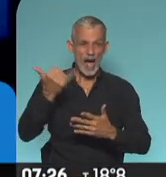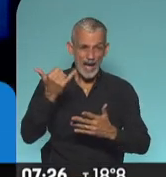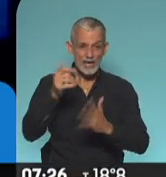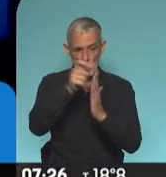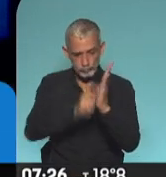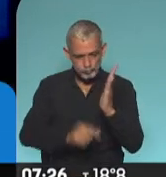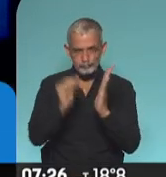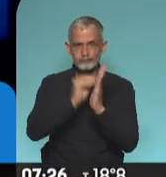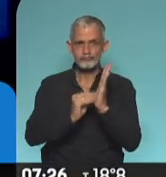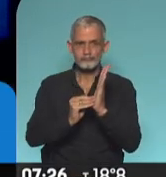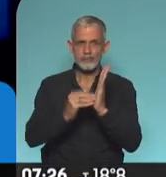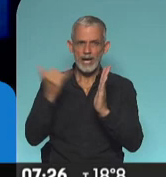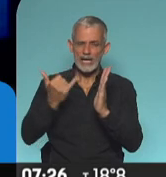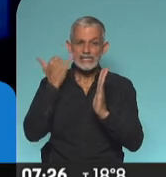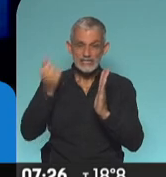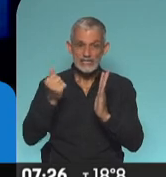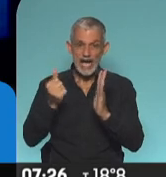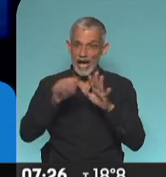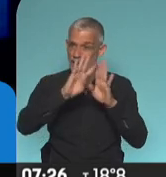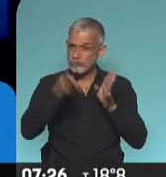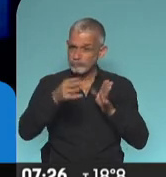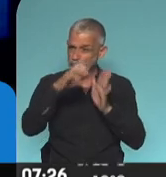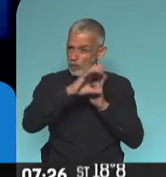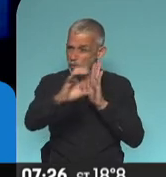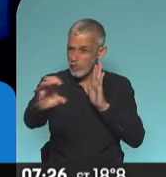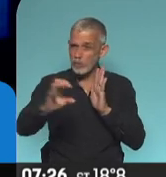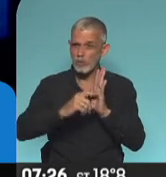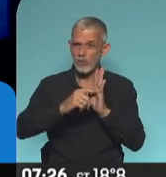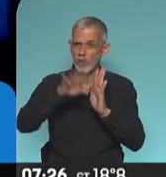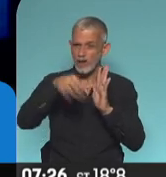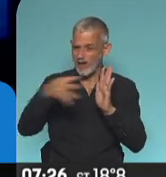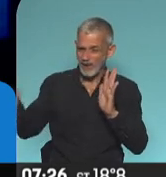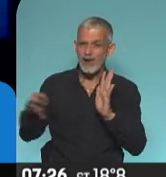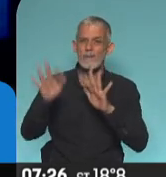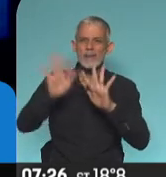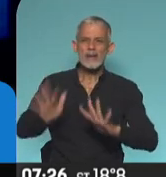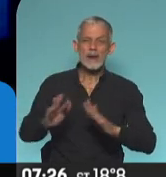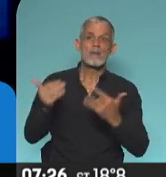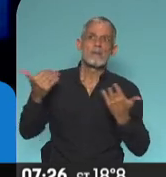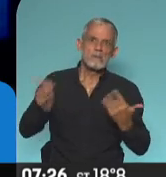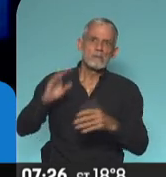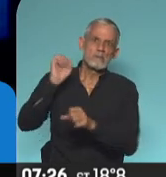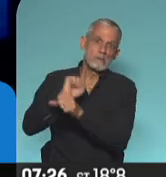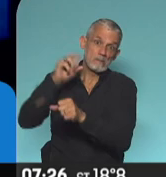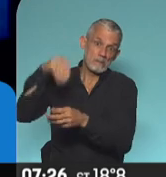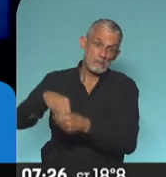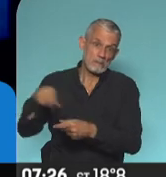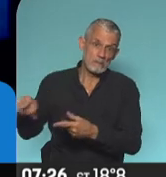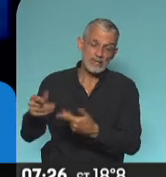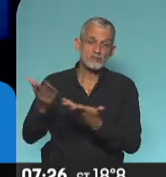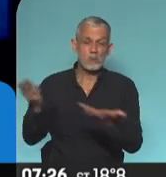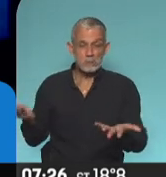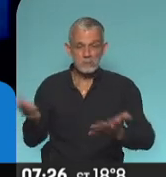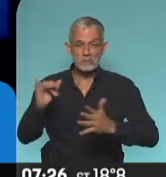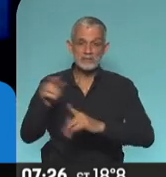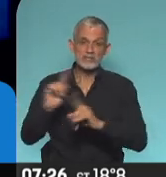una senda preparada en esta planilla de excel al caso también hubieran tenido una celda preparada